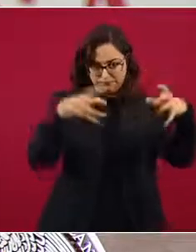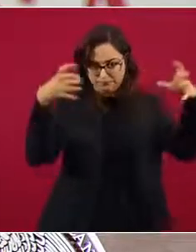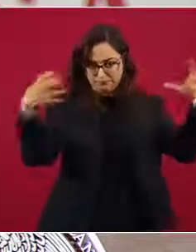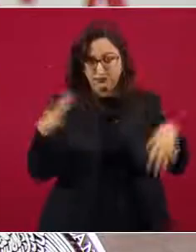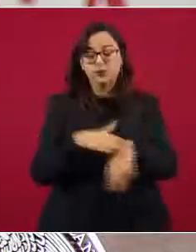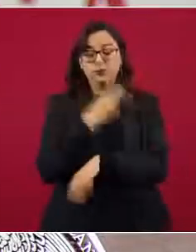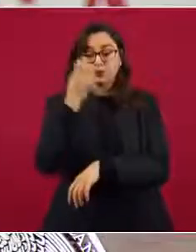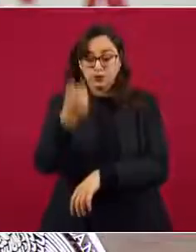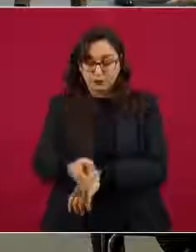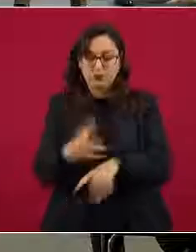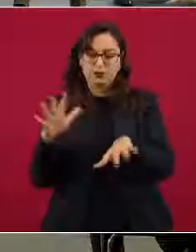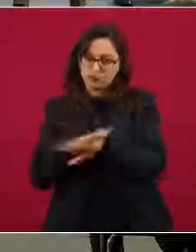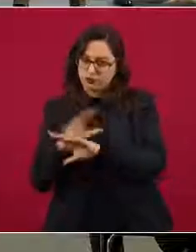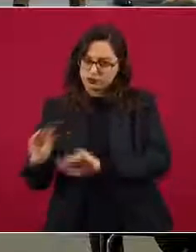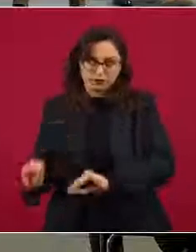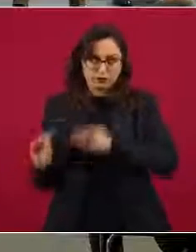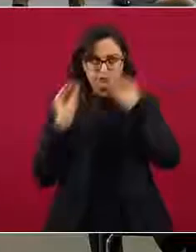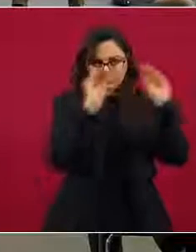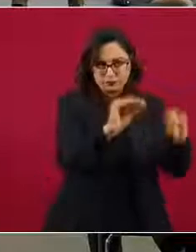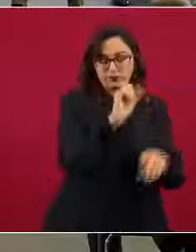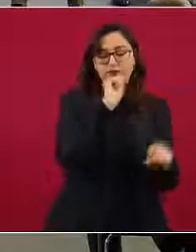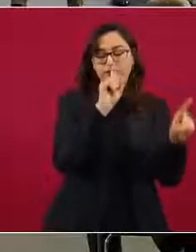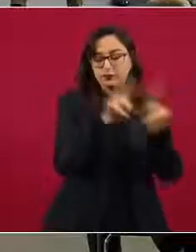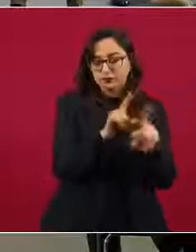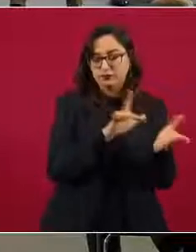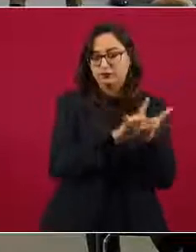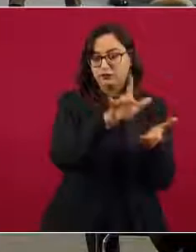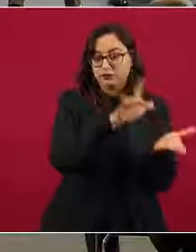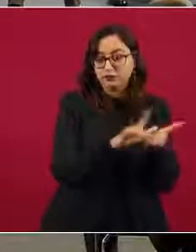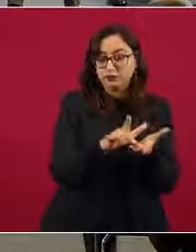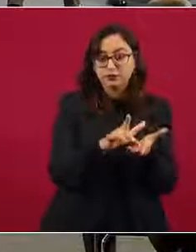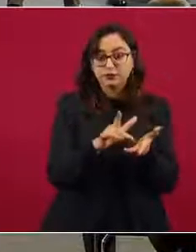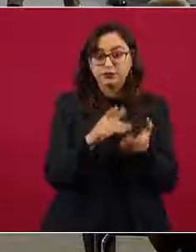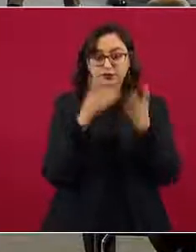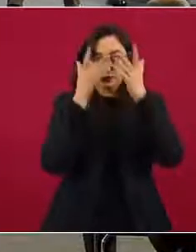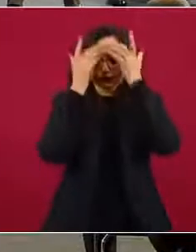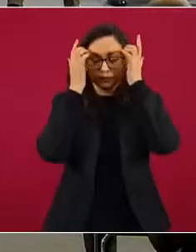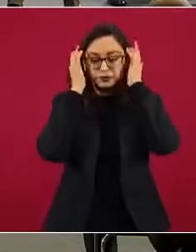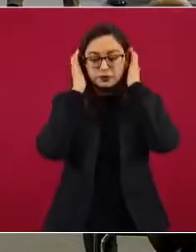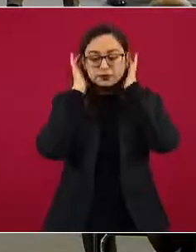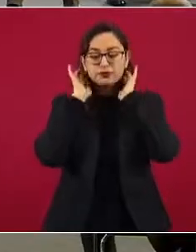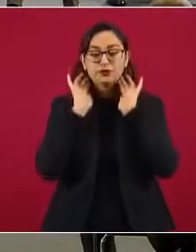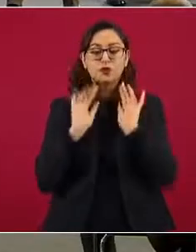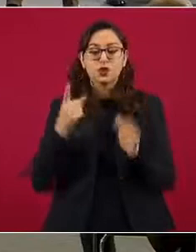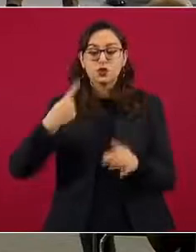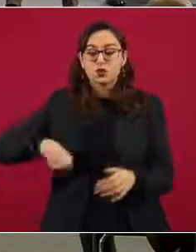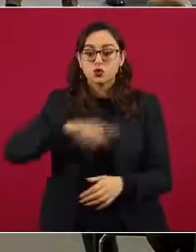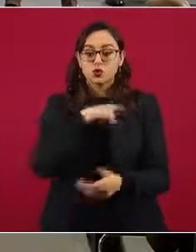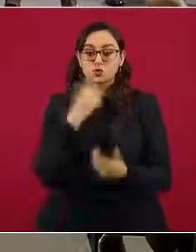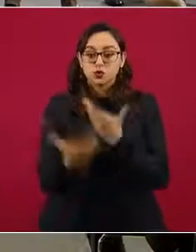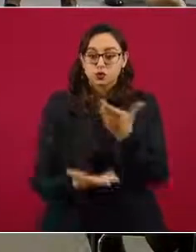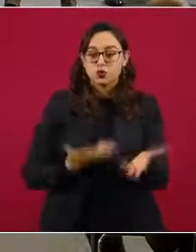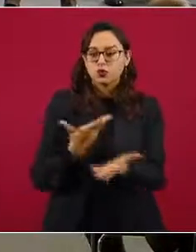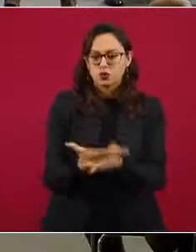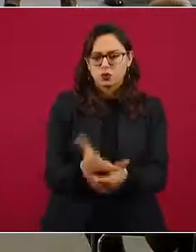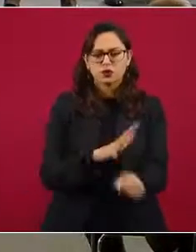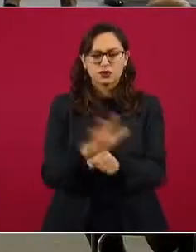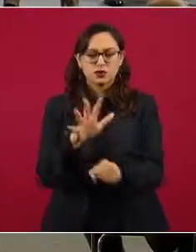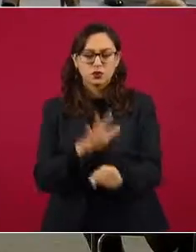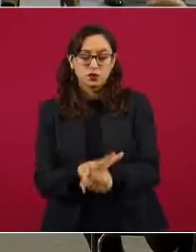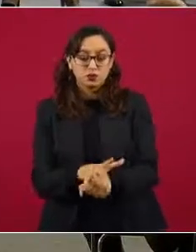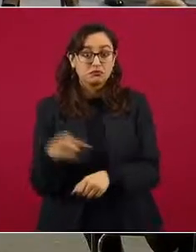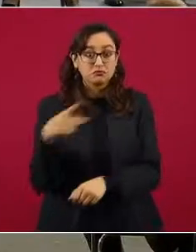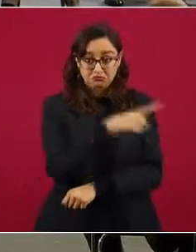esto también en el número de hospitalizaciones. Ahora, ¿qué es lo que nosotros planteamos para poder levantar la mano a